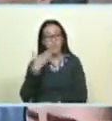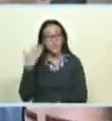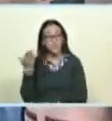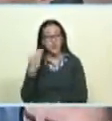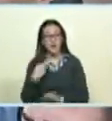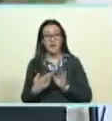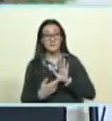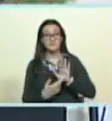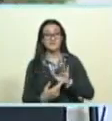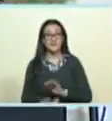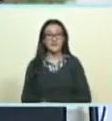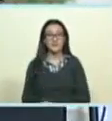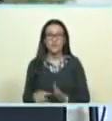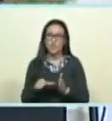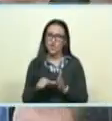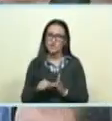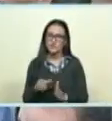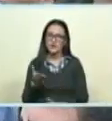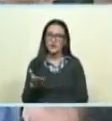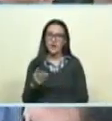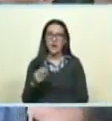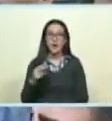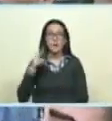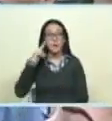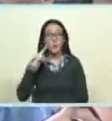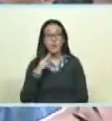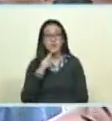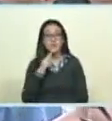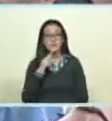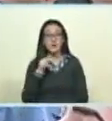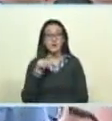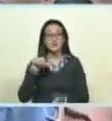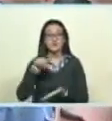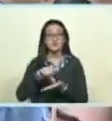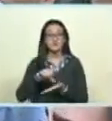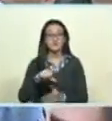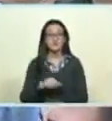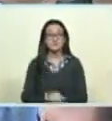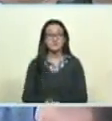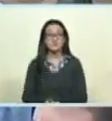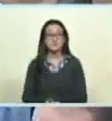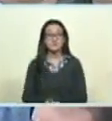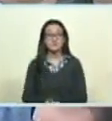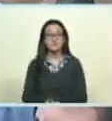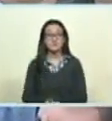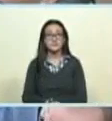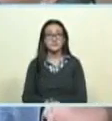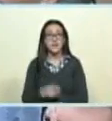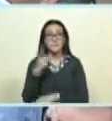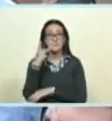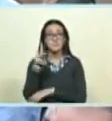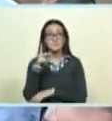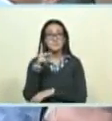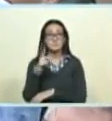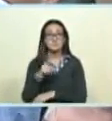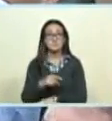represento. ¿Dónde queda? En Bolívar. ¿Qué parte de Bolívar? Ciudad Bolívar. Parroquia